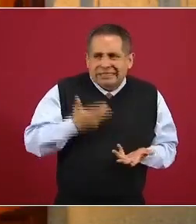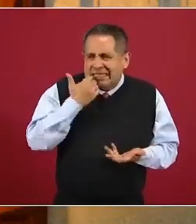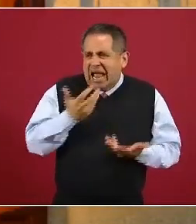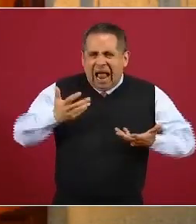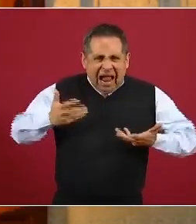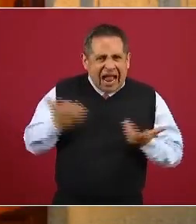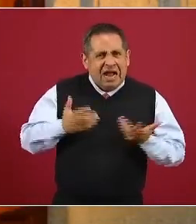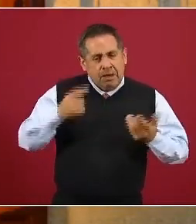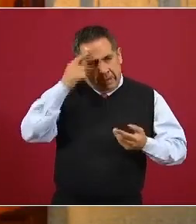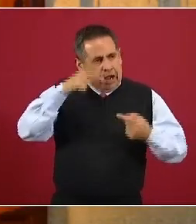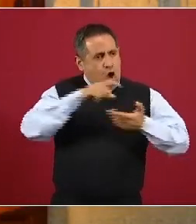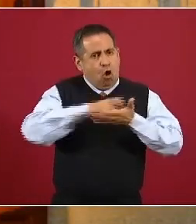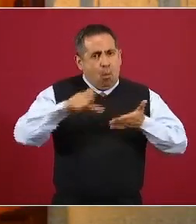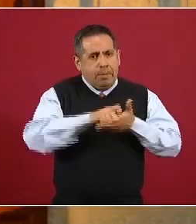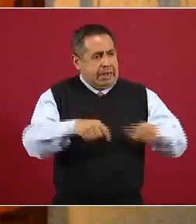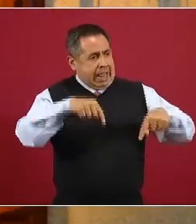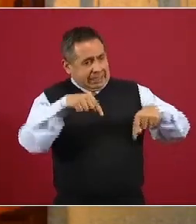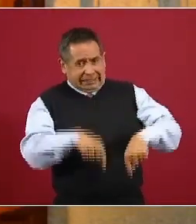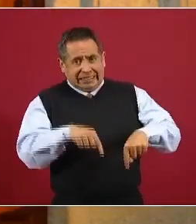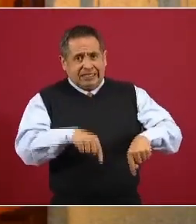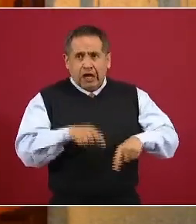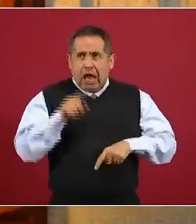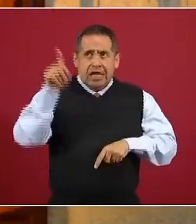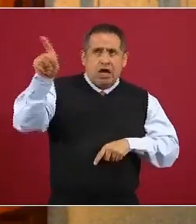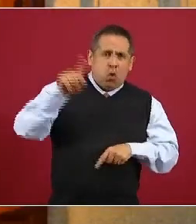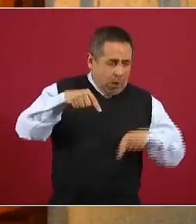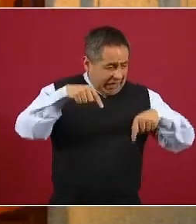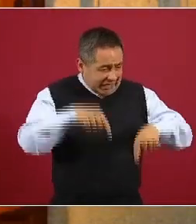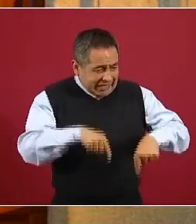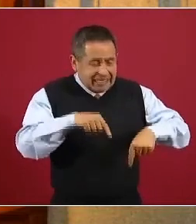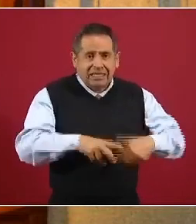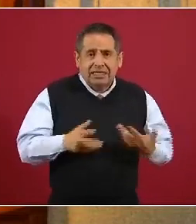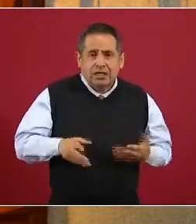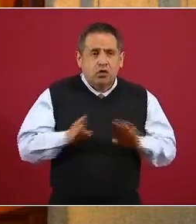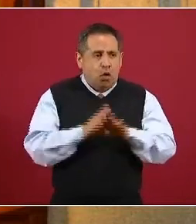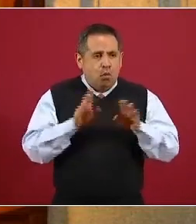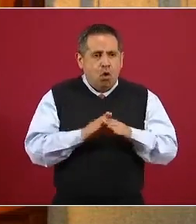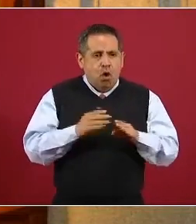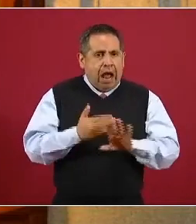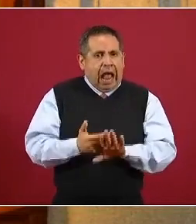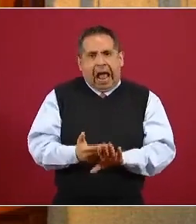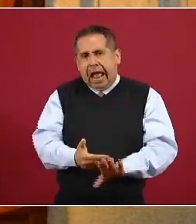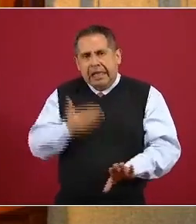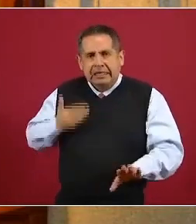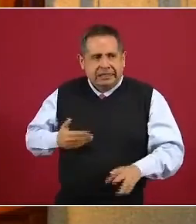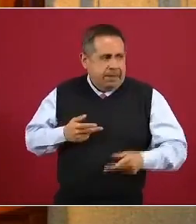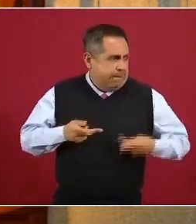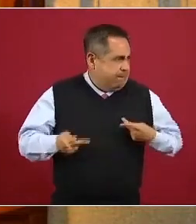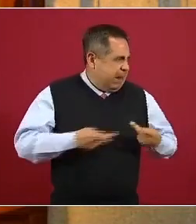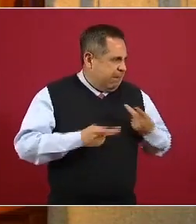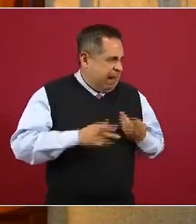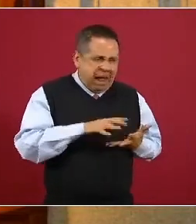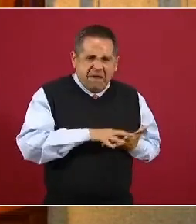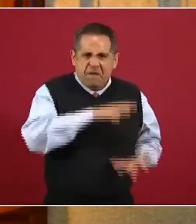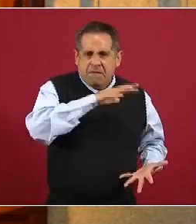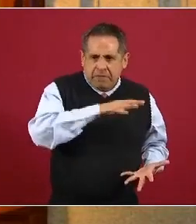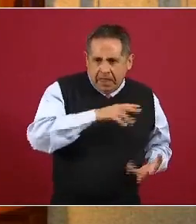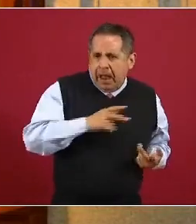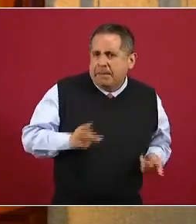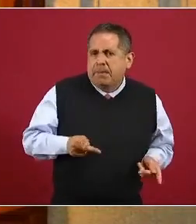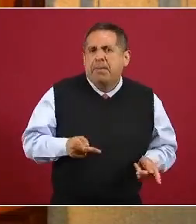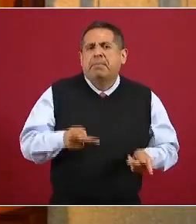evento que se llevara a cabo en México y que fuera capaz de anticiparse y de poder